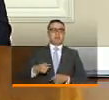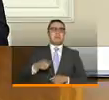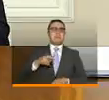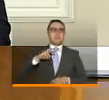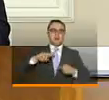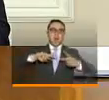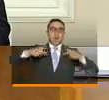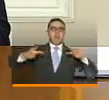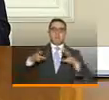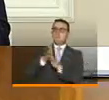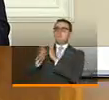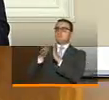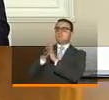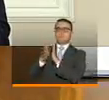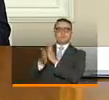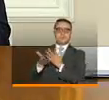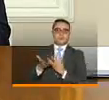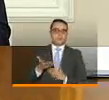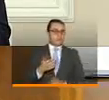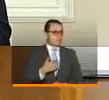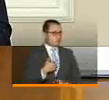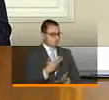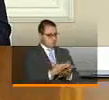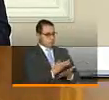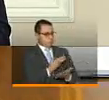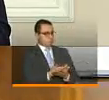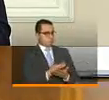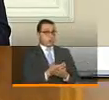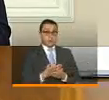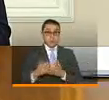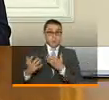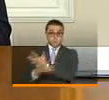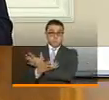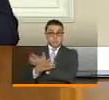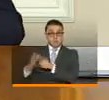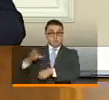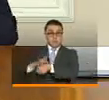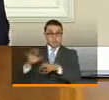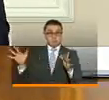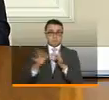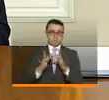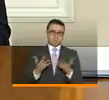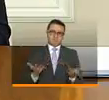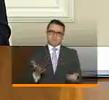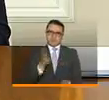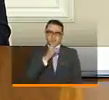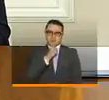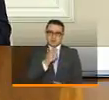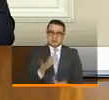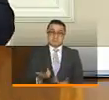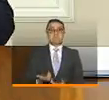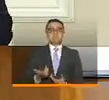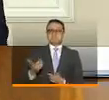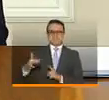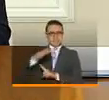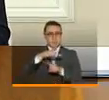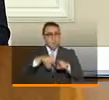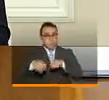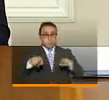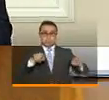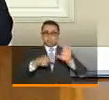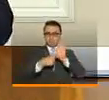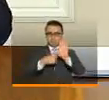de llevarle algún consejo que no necesariamente está soportado en la ciencia. Como esta situación se ha presentado en el país, queremos enviarles a ustedes